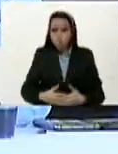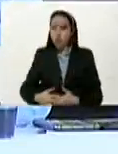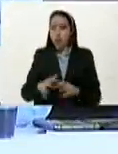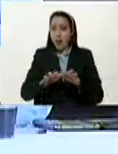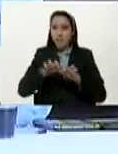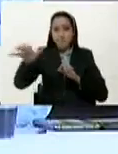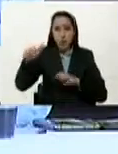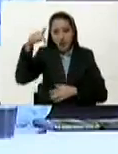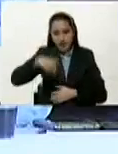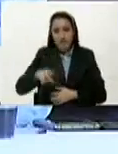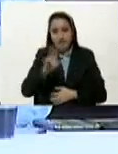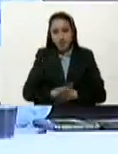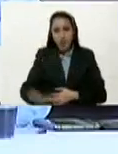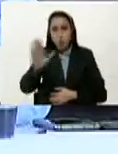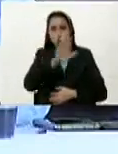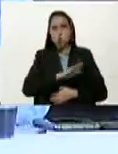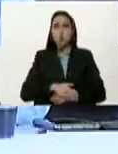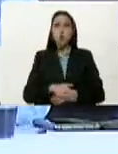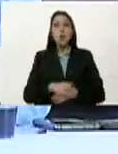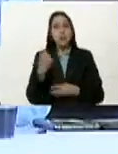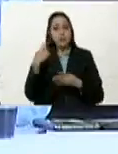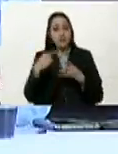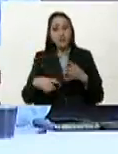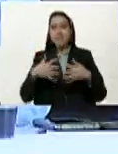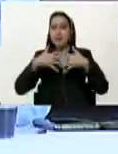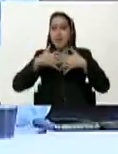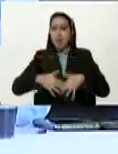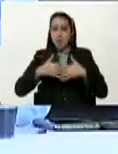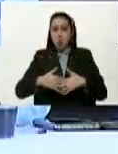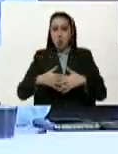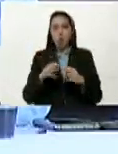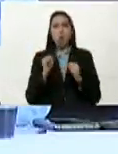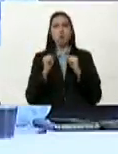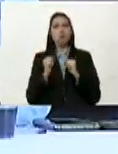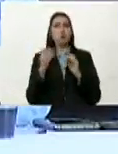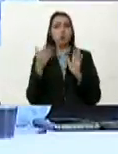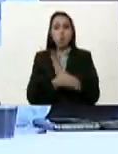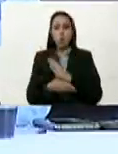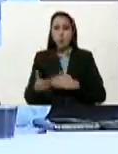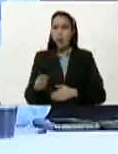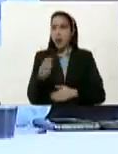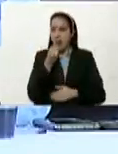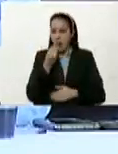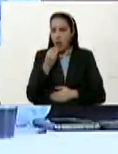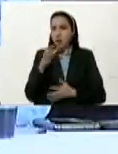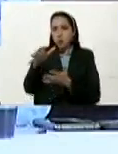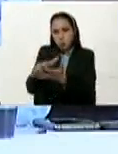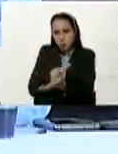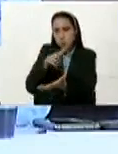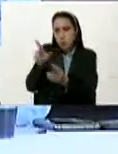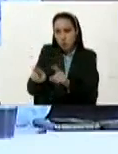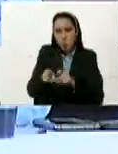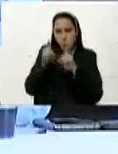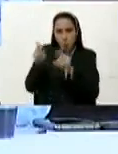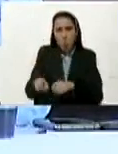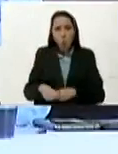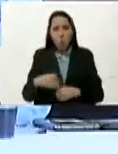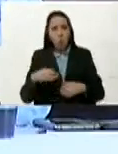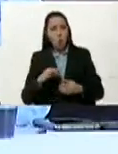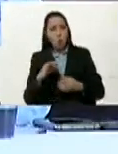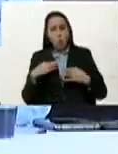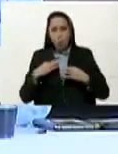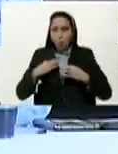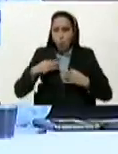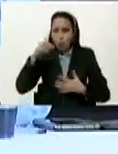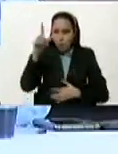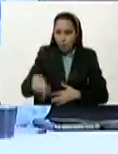la pequeña y mediana industria presidente en miranda es fuerte en el sector agroalimentario en el sector textil en el sector del plástico